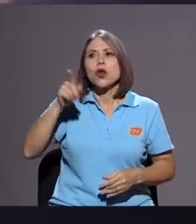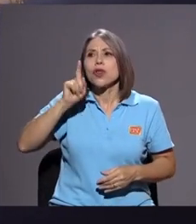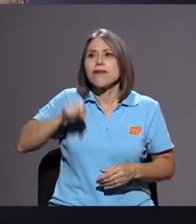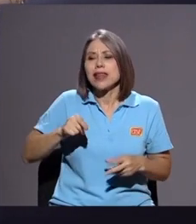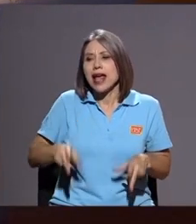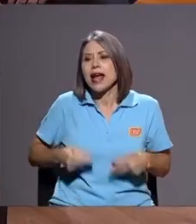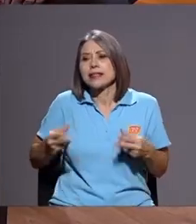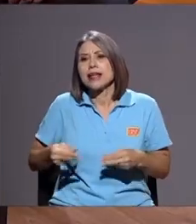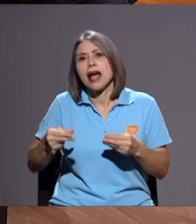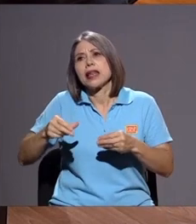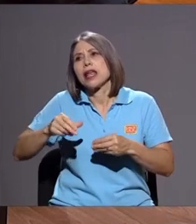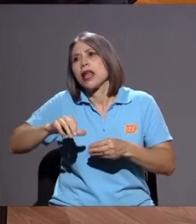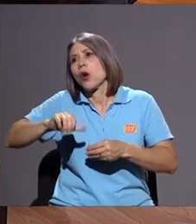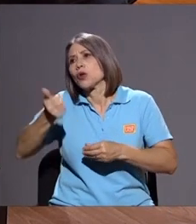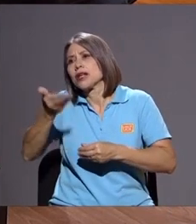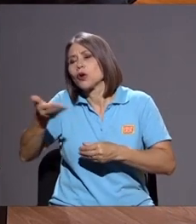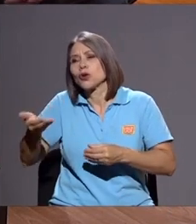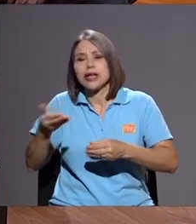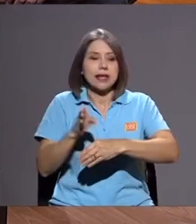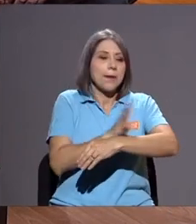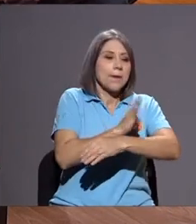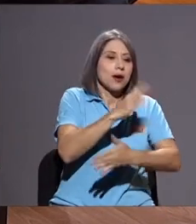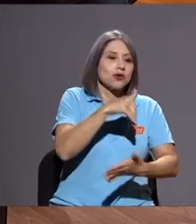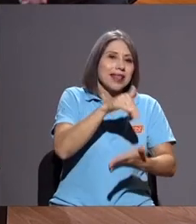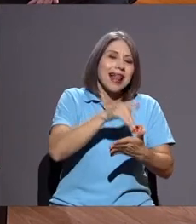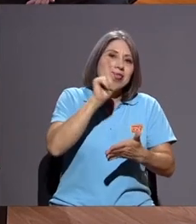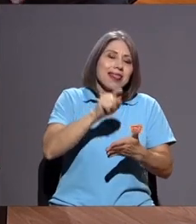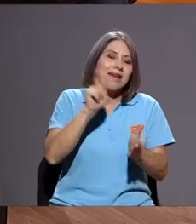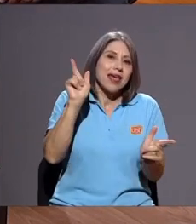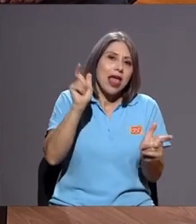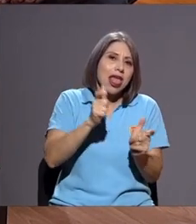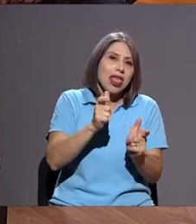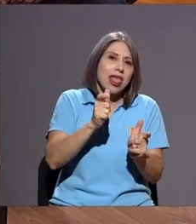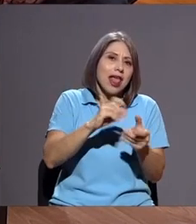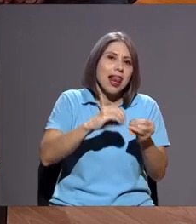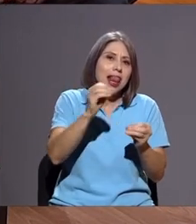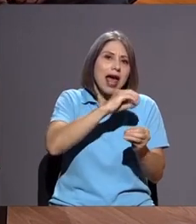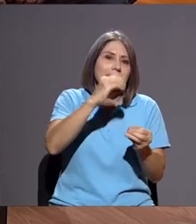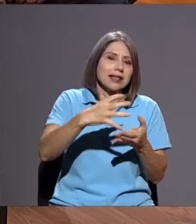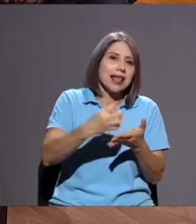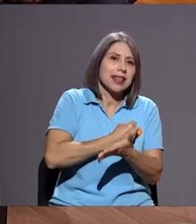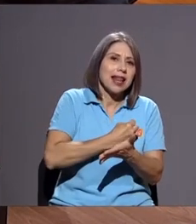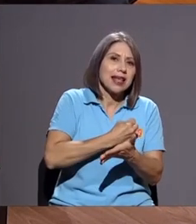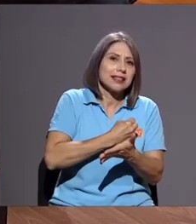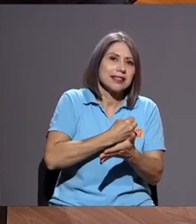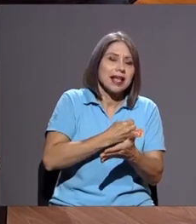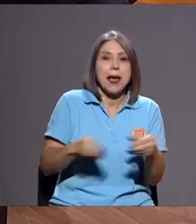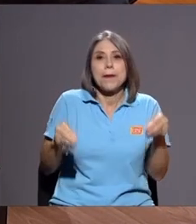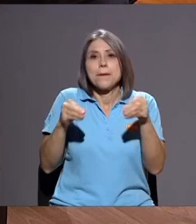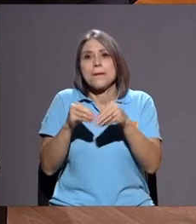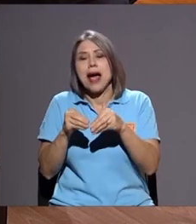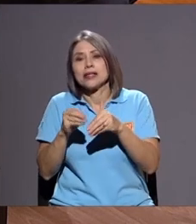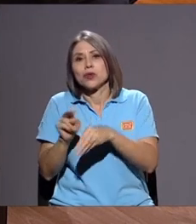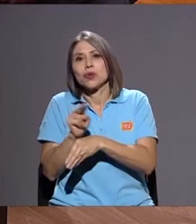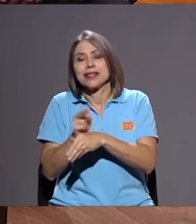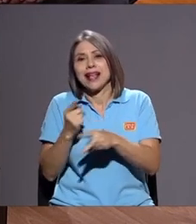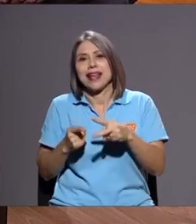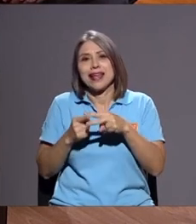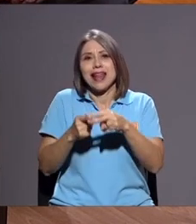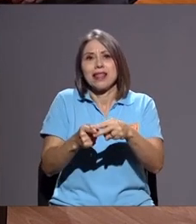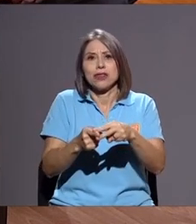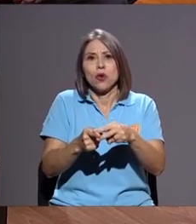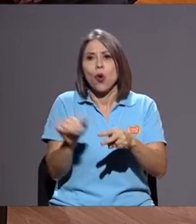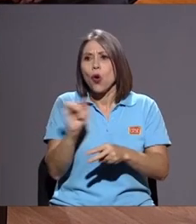cosas de la mano central debería bajar más la tasa de interés y poner más el crédito como si de la noche en la mañana eso nos fuera